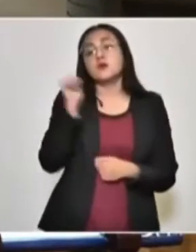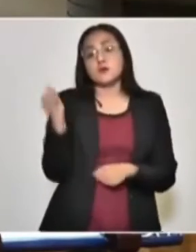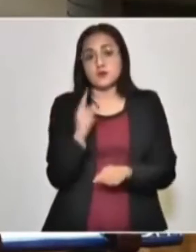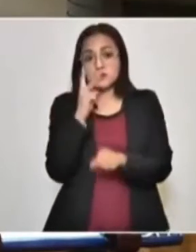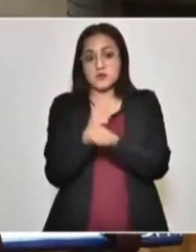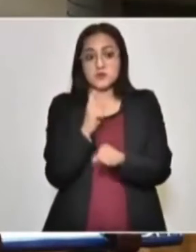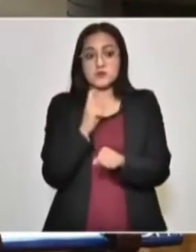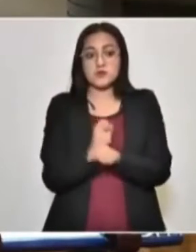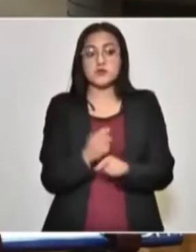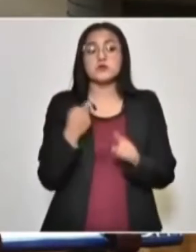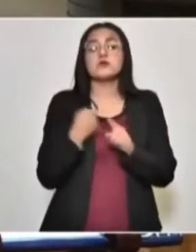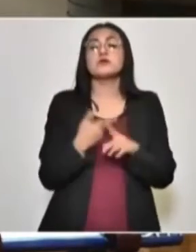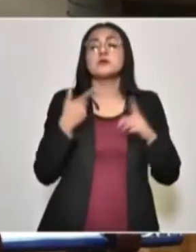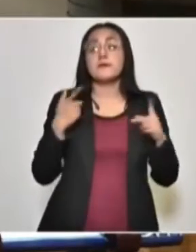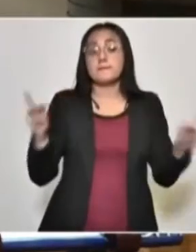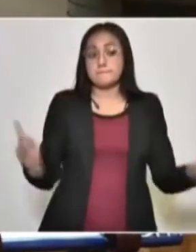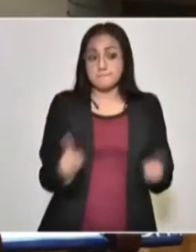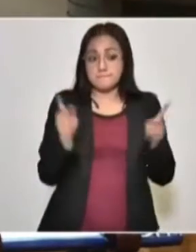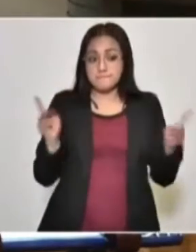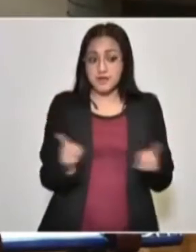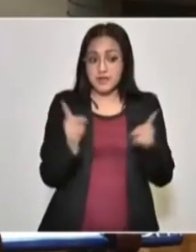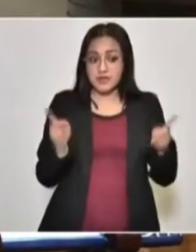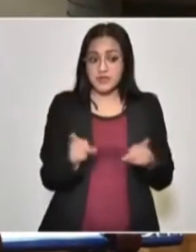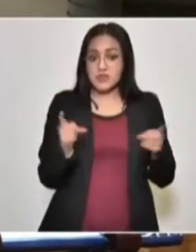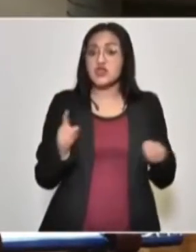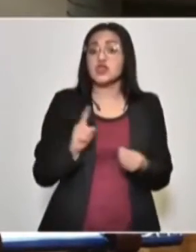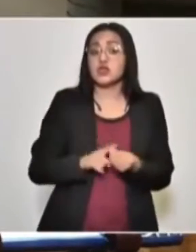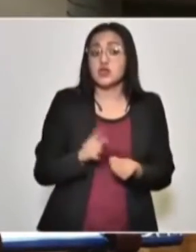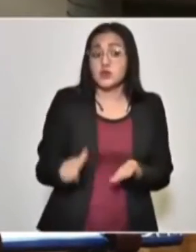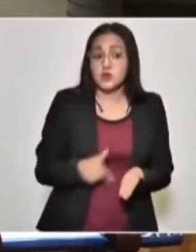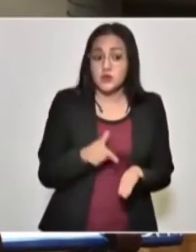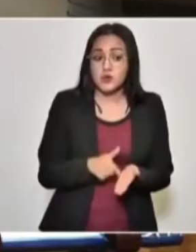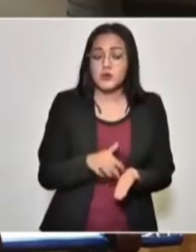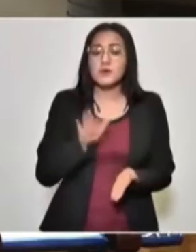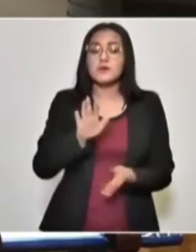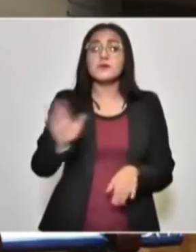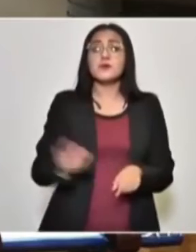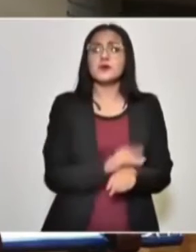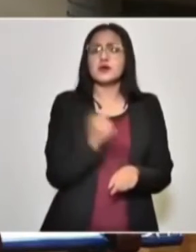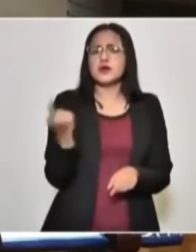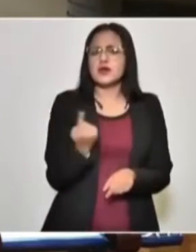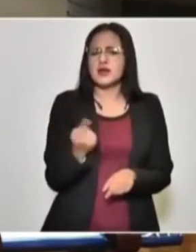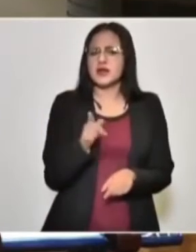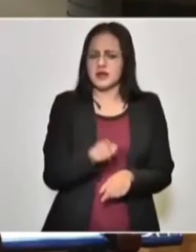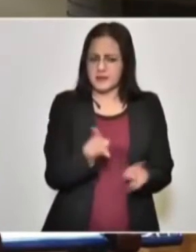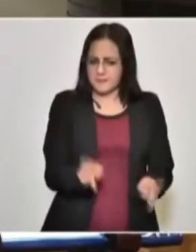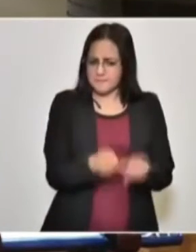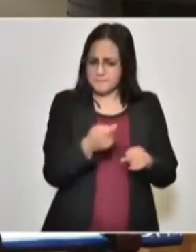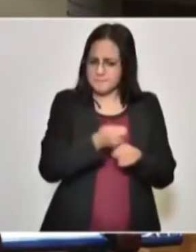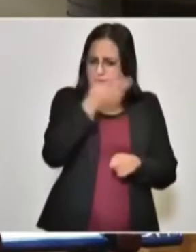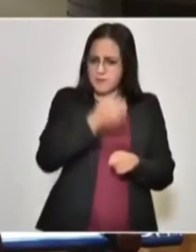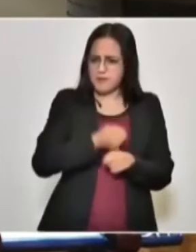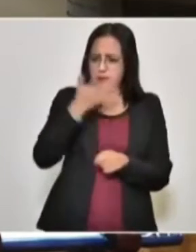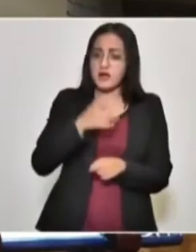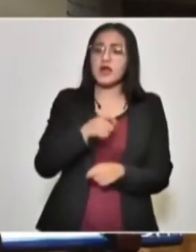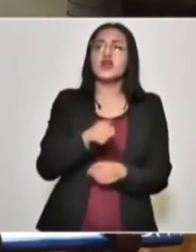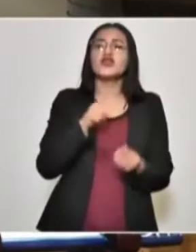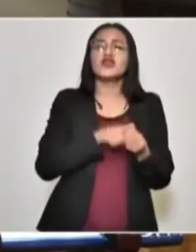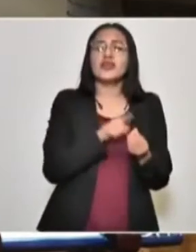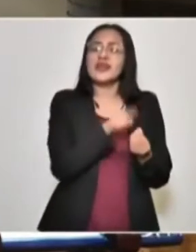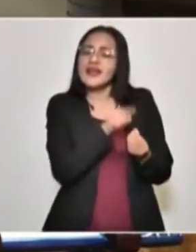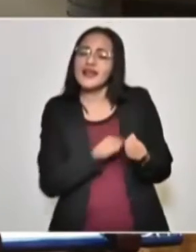corresponde a la comercialización, porque esa pirotecnia está producida en